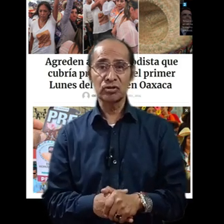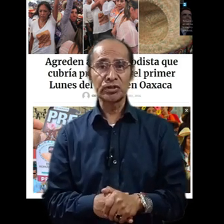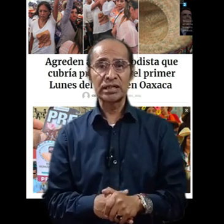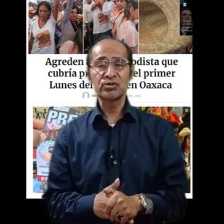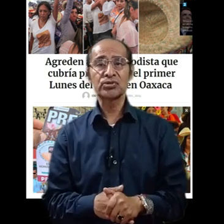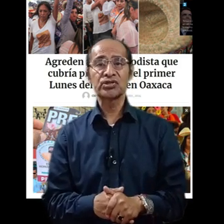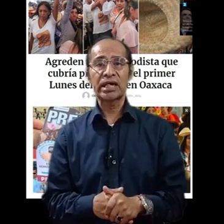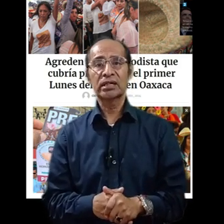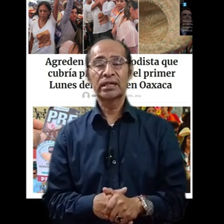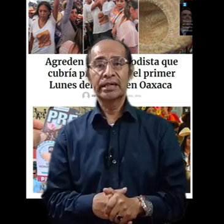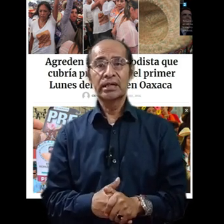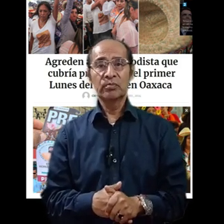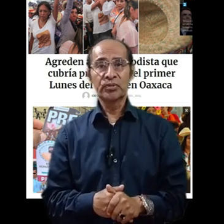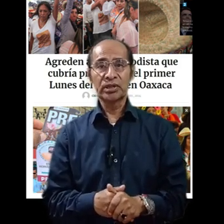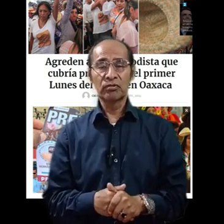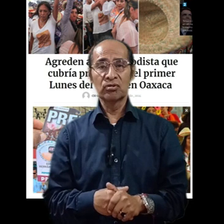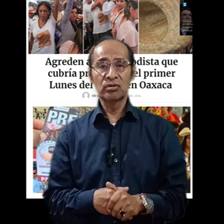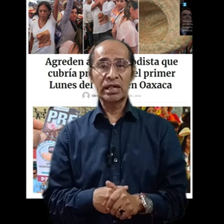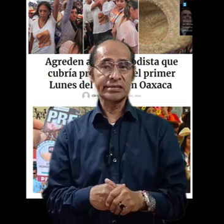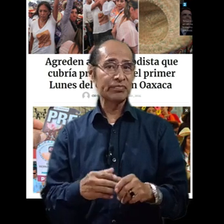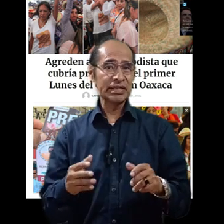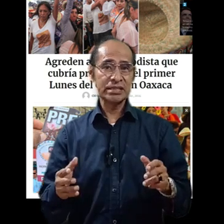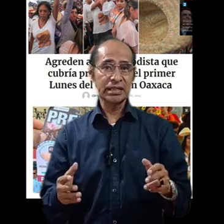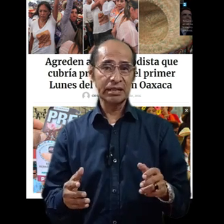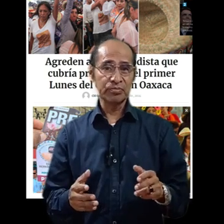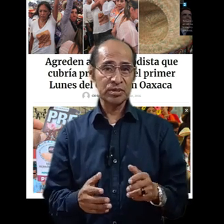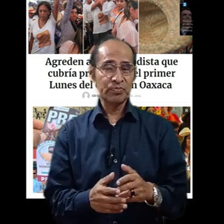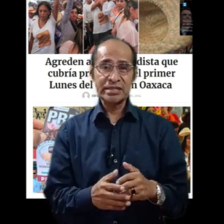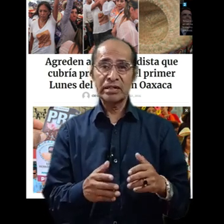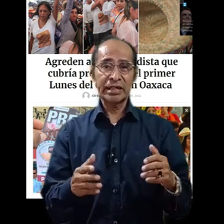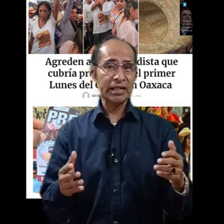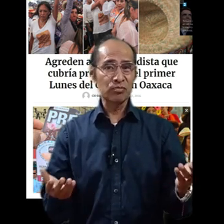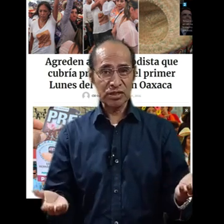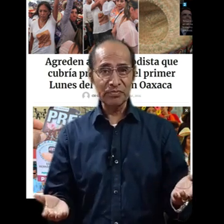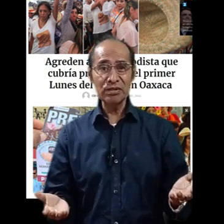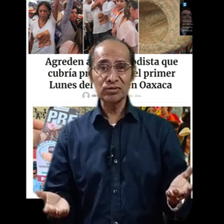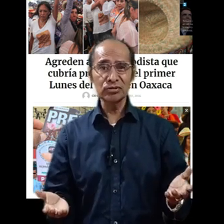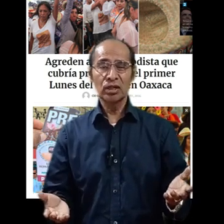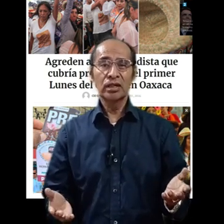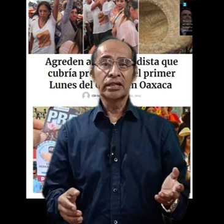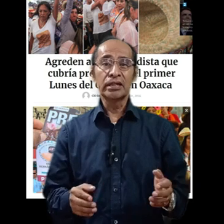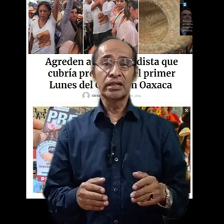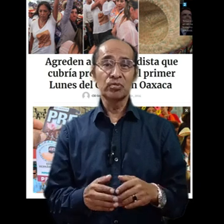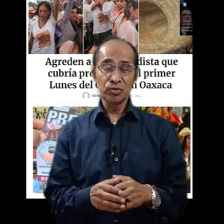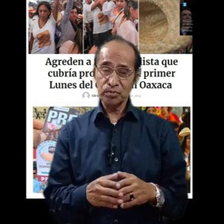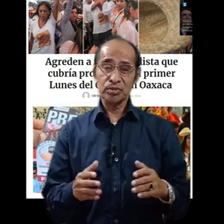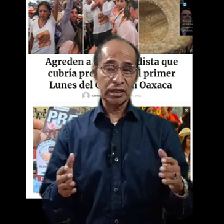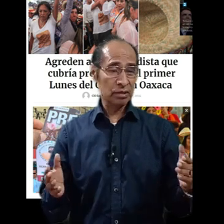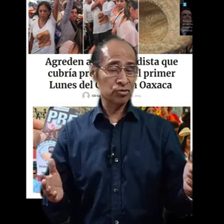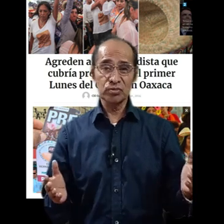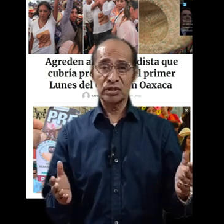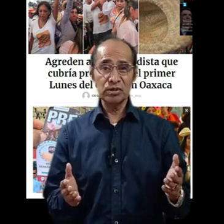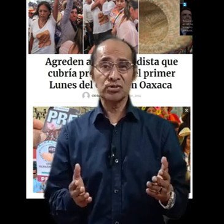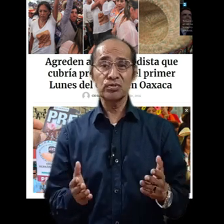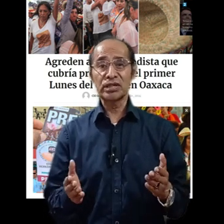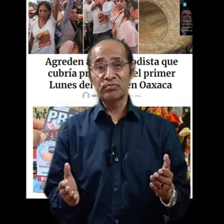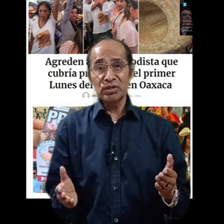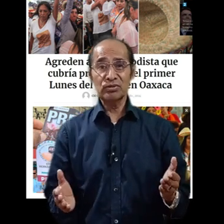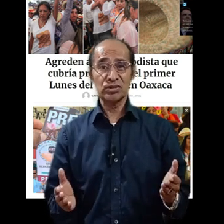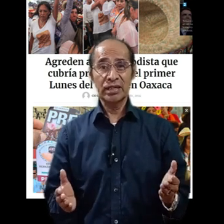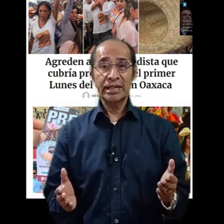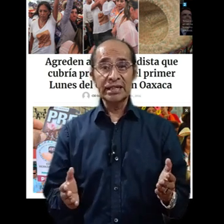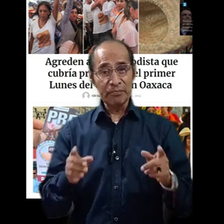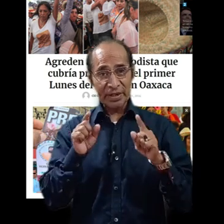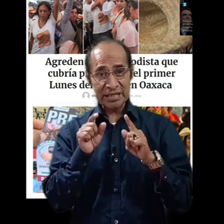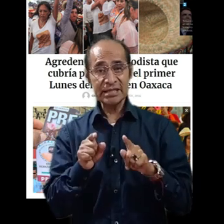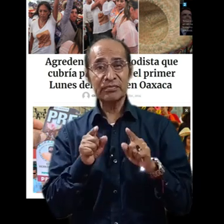coordinación de comunicación social porque luego hasta me dicen que pues pensaban que éramos amigos no y le digo no Pues de que somos amigos somos